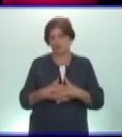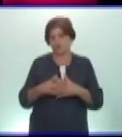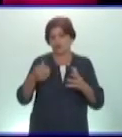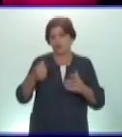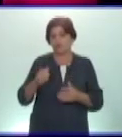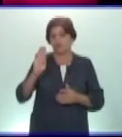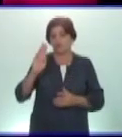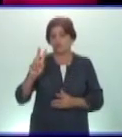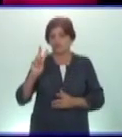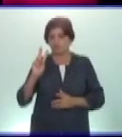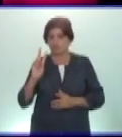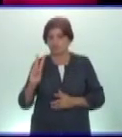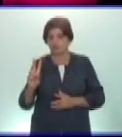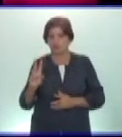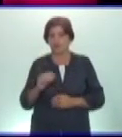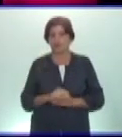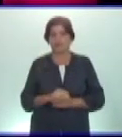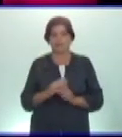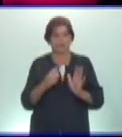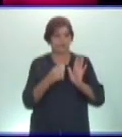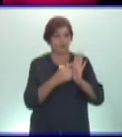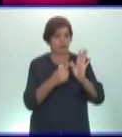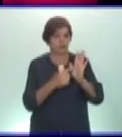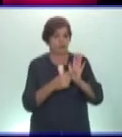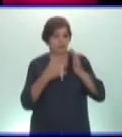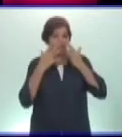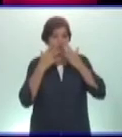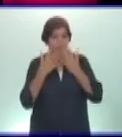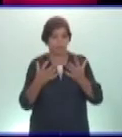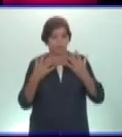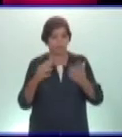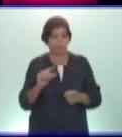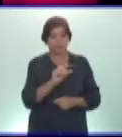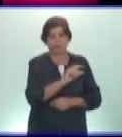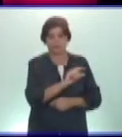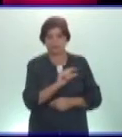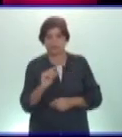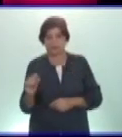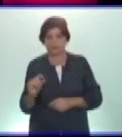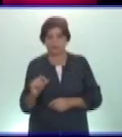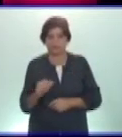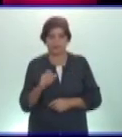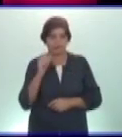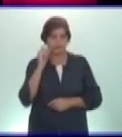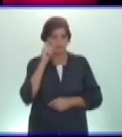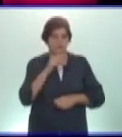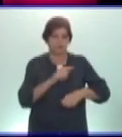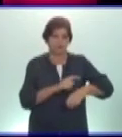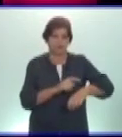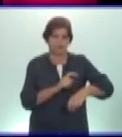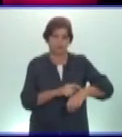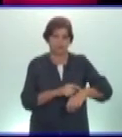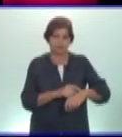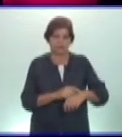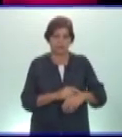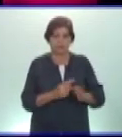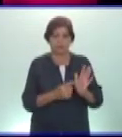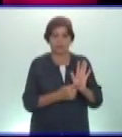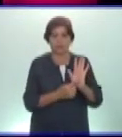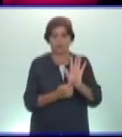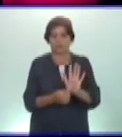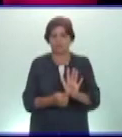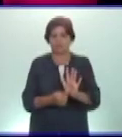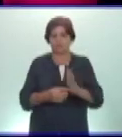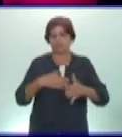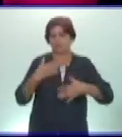categoría gramatical de gran importancia en la oración. Se nos está acabando el tiempo, vamos entonces a presentarles las actividades que